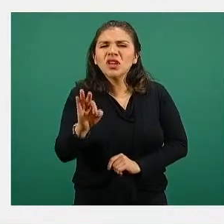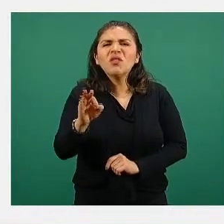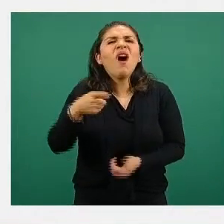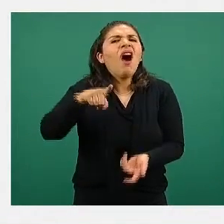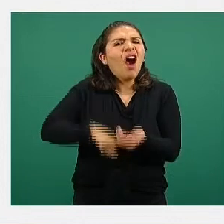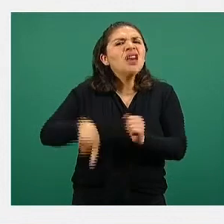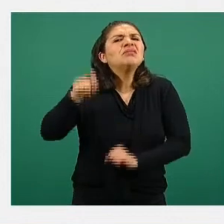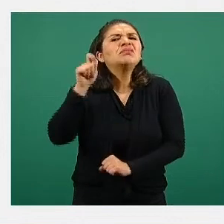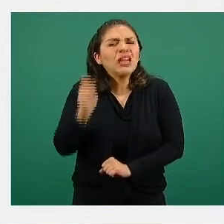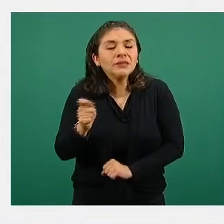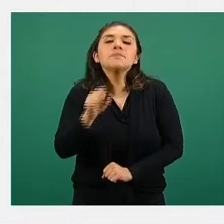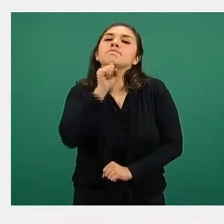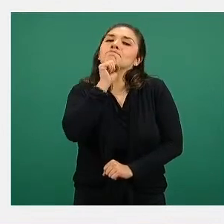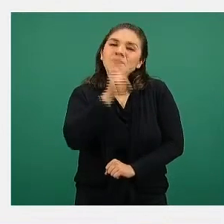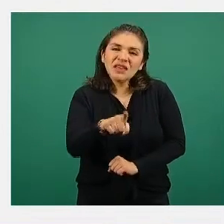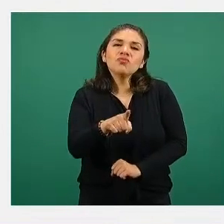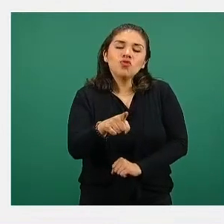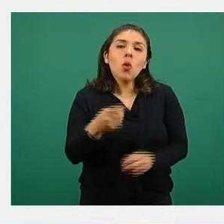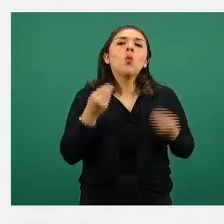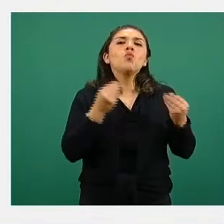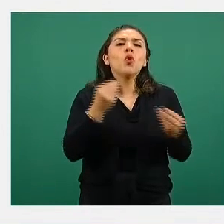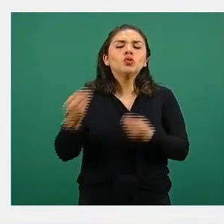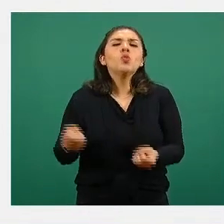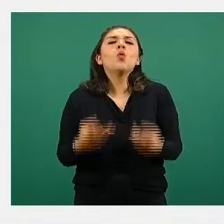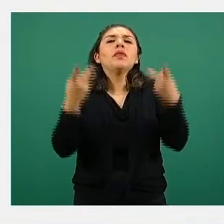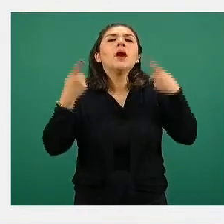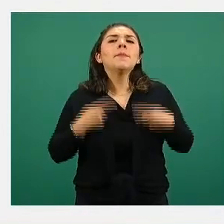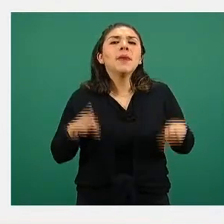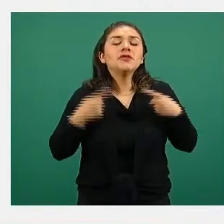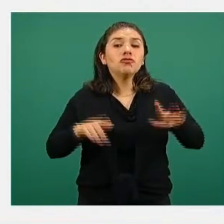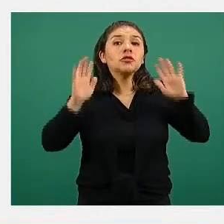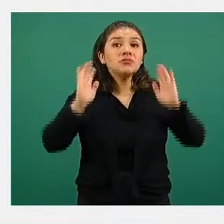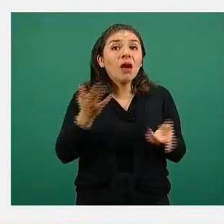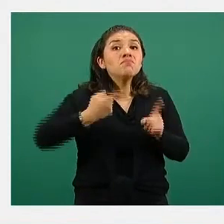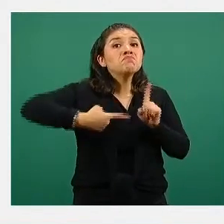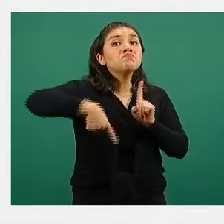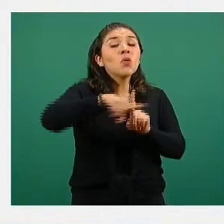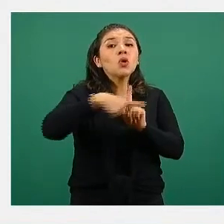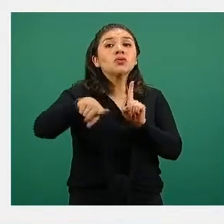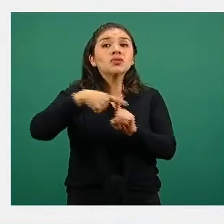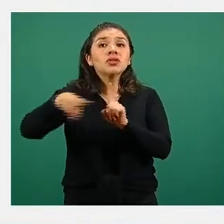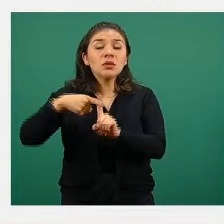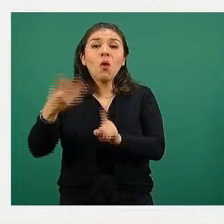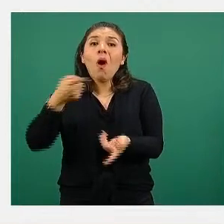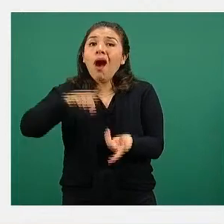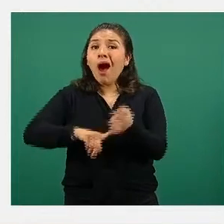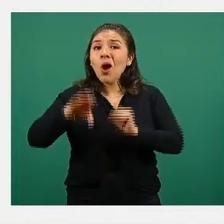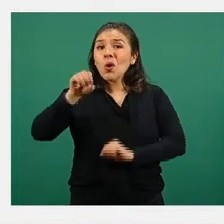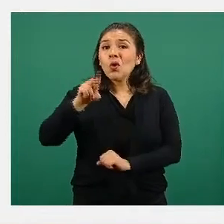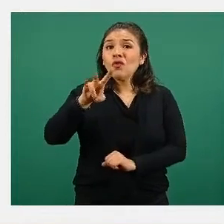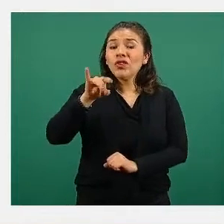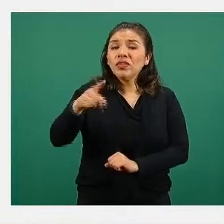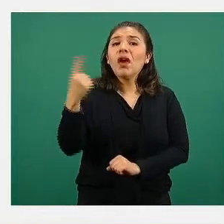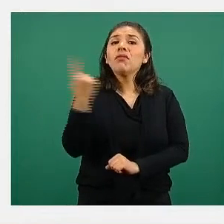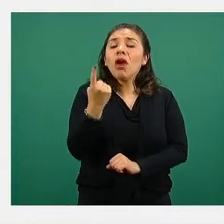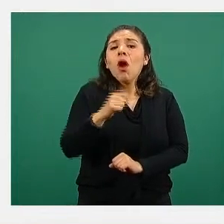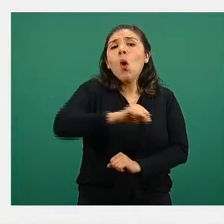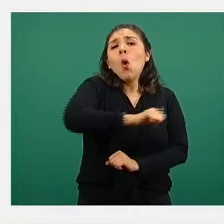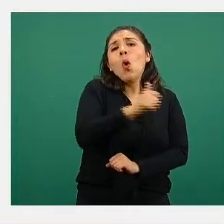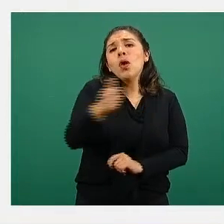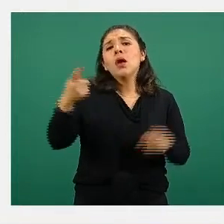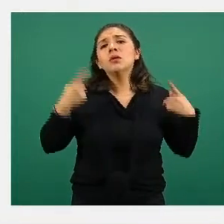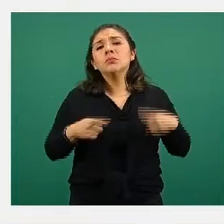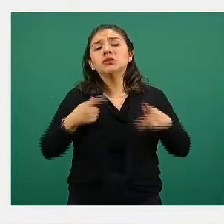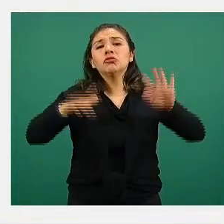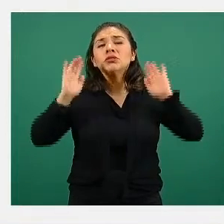representa precisamente la proporción de personas que han sido confirmadas como caso de COVID en relación a todas las personas que